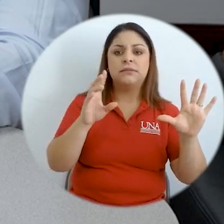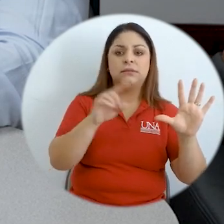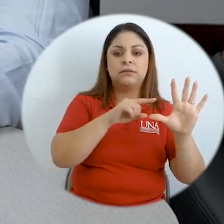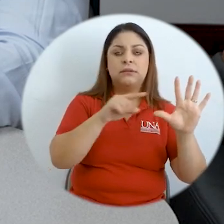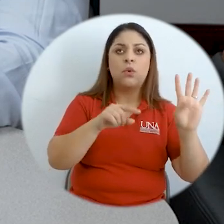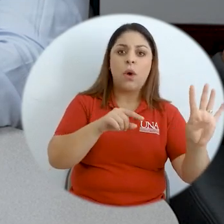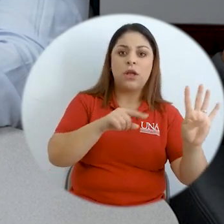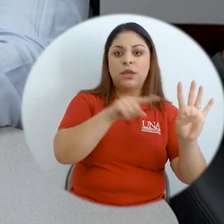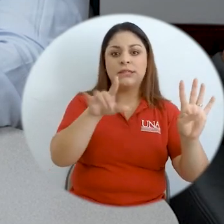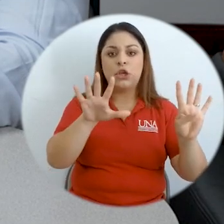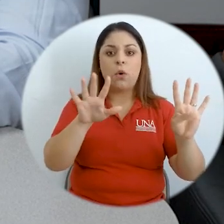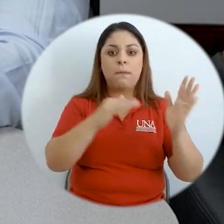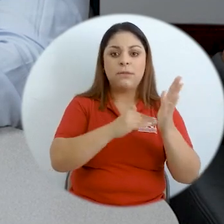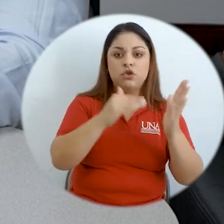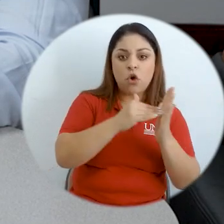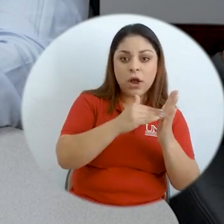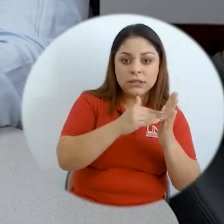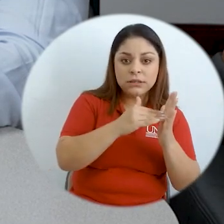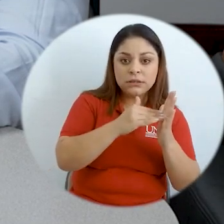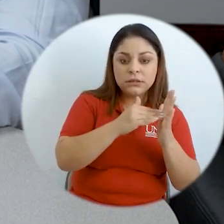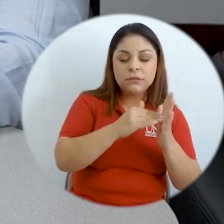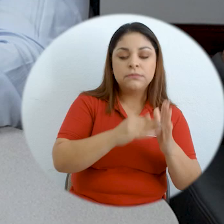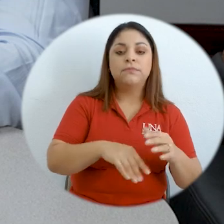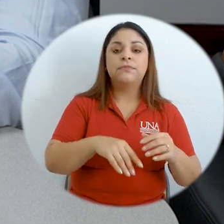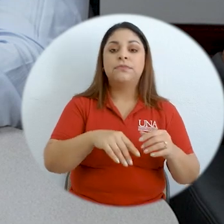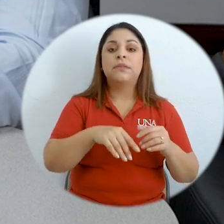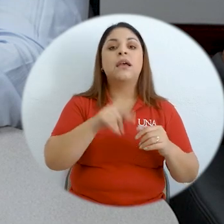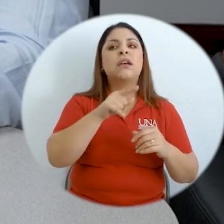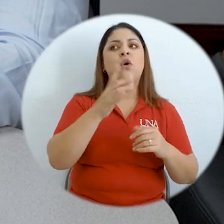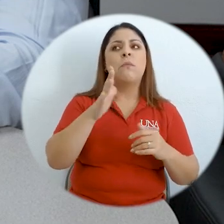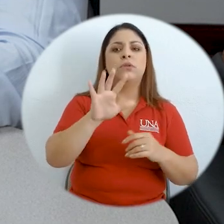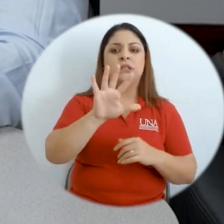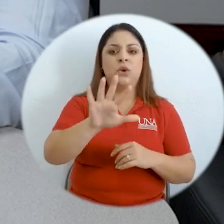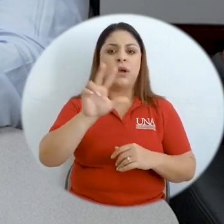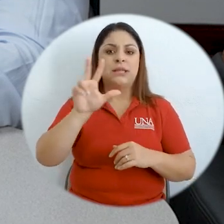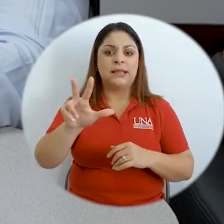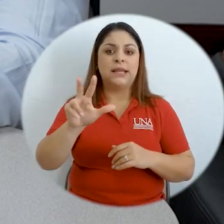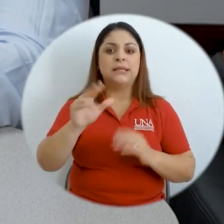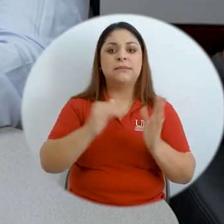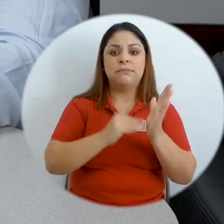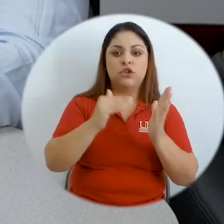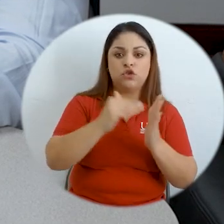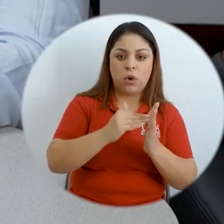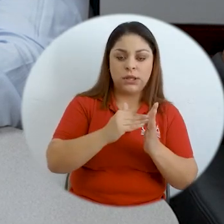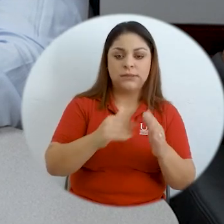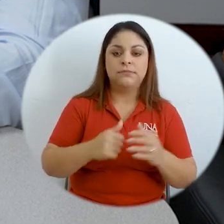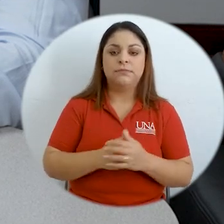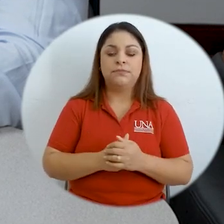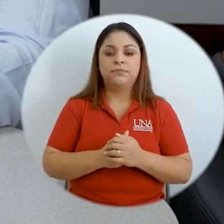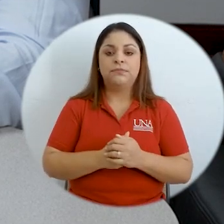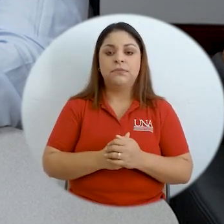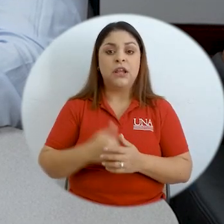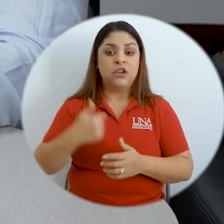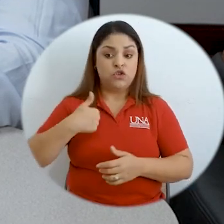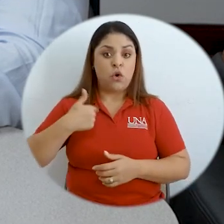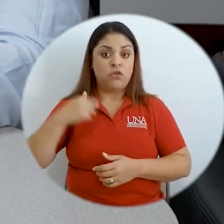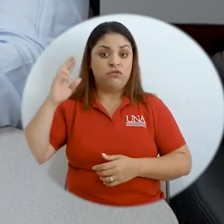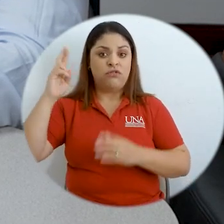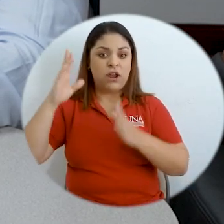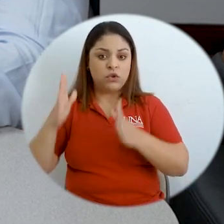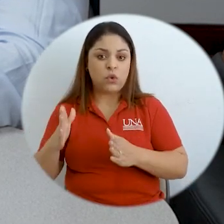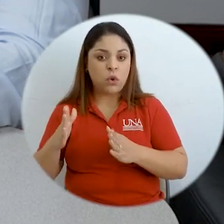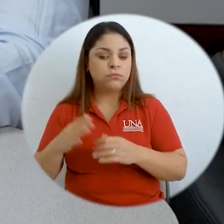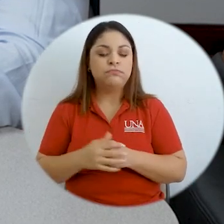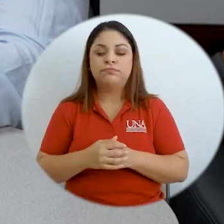54 funcionarios. El rector no está entre los que ganan más de 5. Está en que está entre 4 y 5 millones,